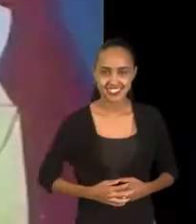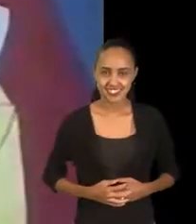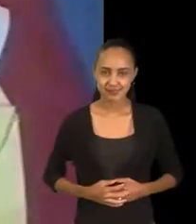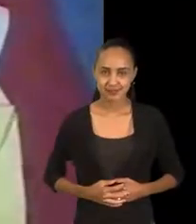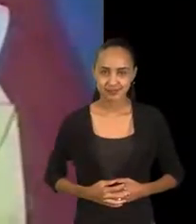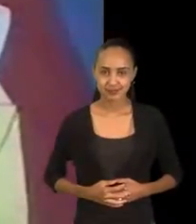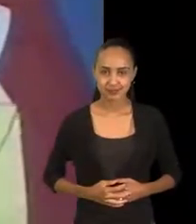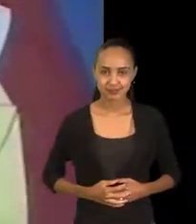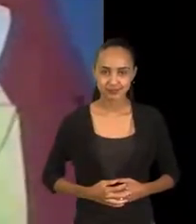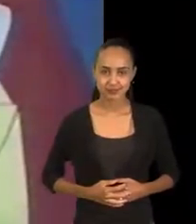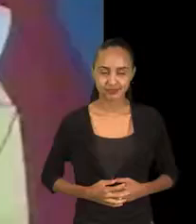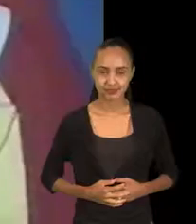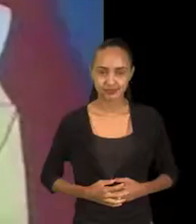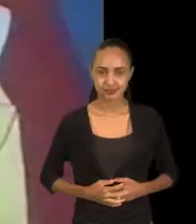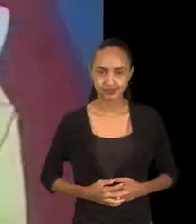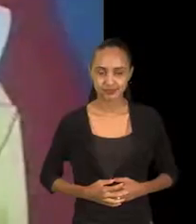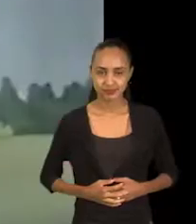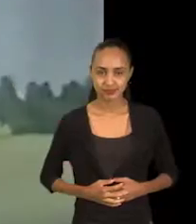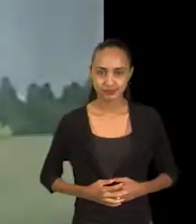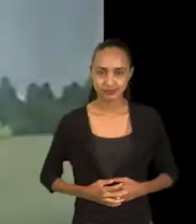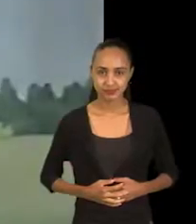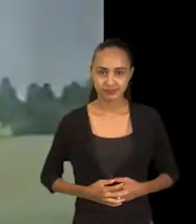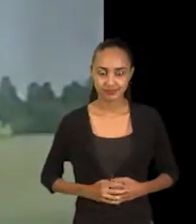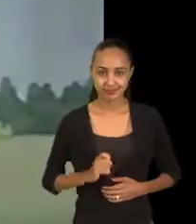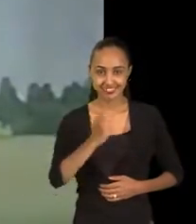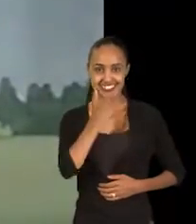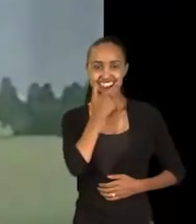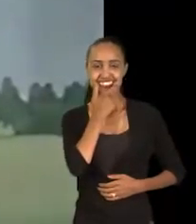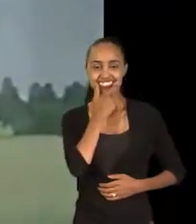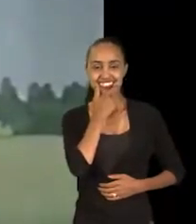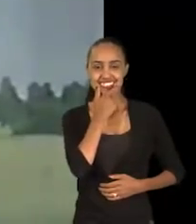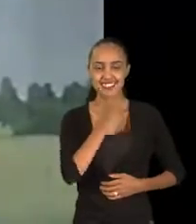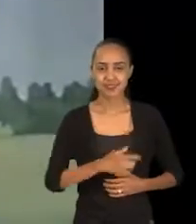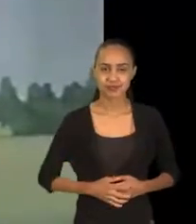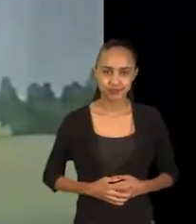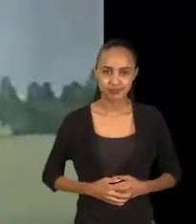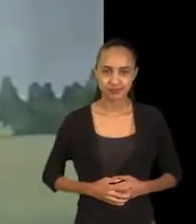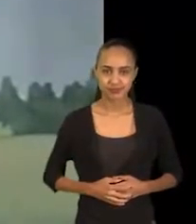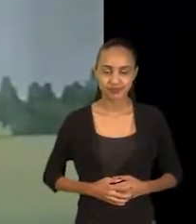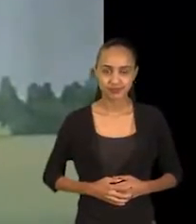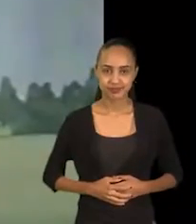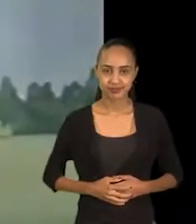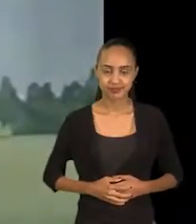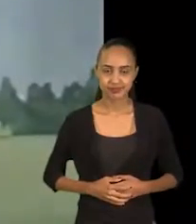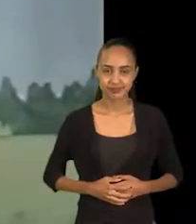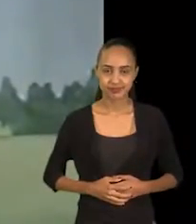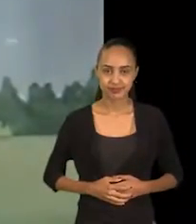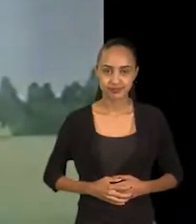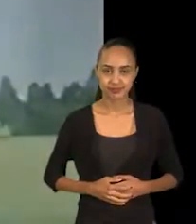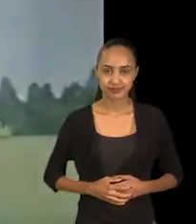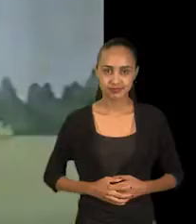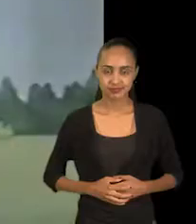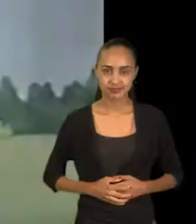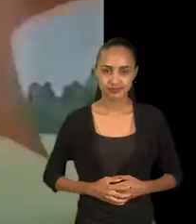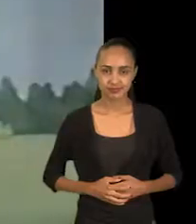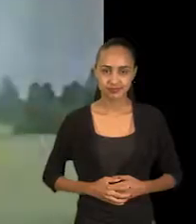¡Listo! ¡Magnesio! ¡Sonría, compadre, sonría! ¡Levanta la patica, a ver! ¡Voy!